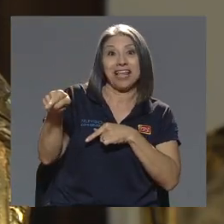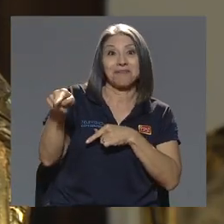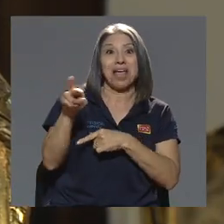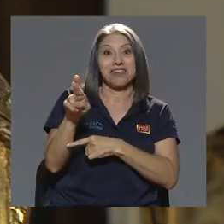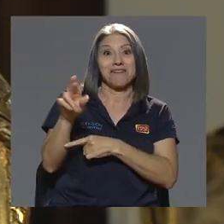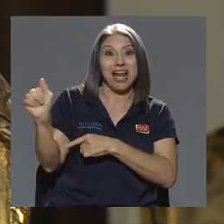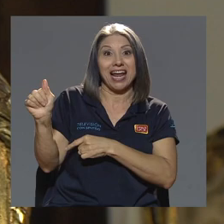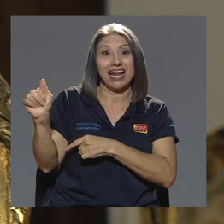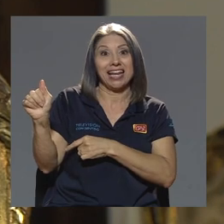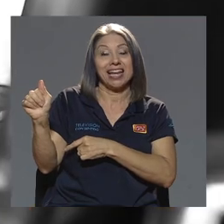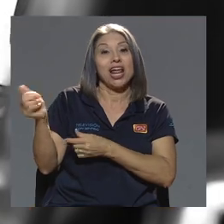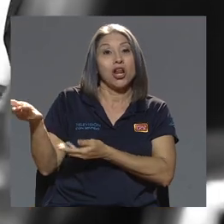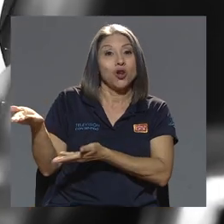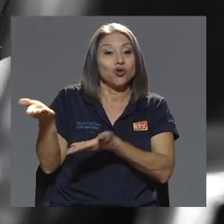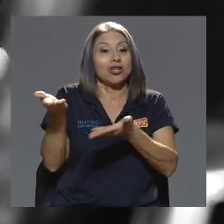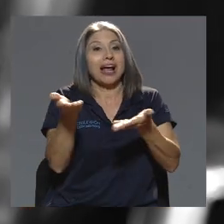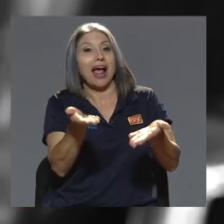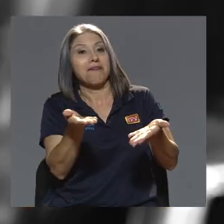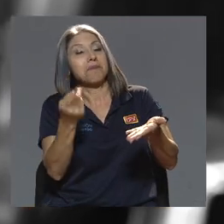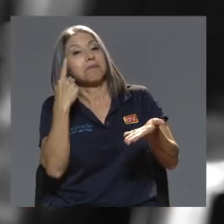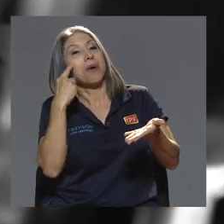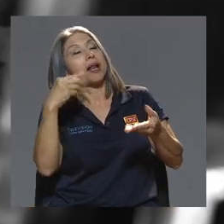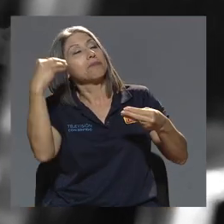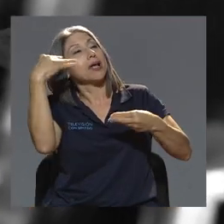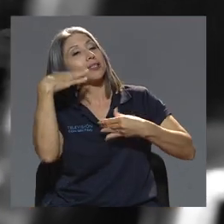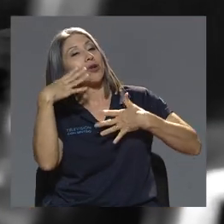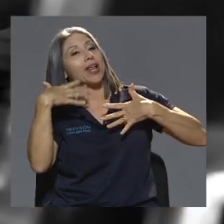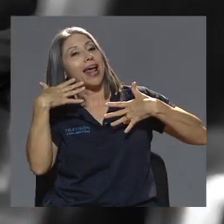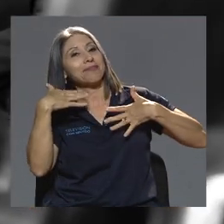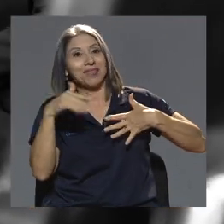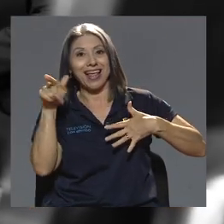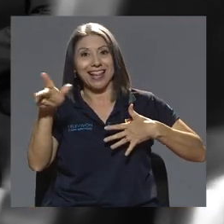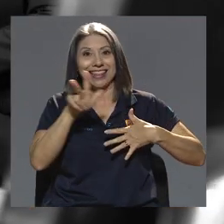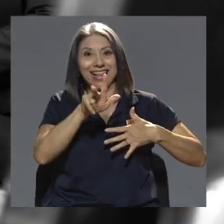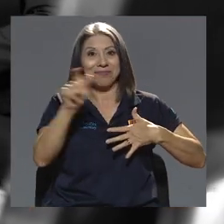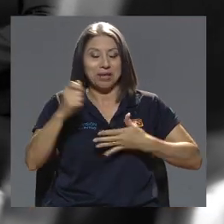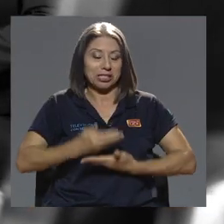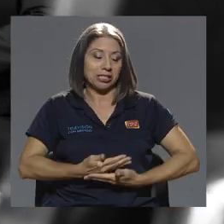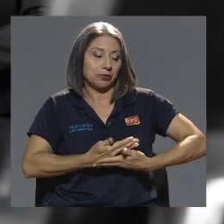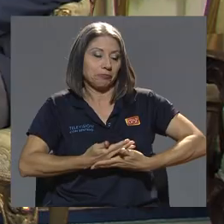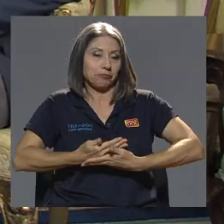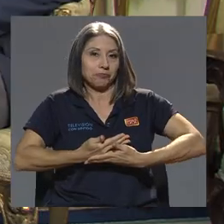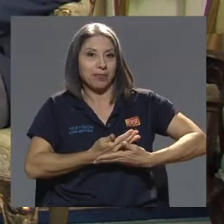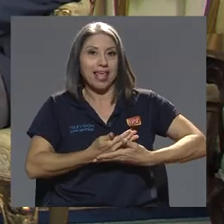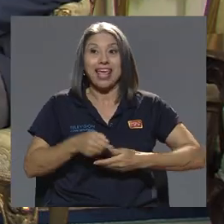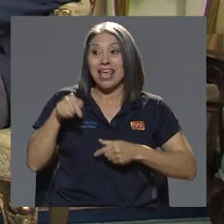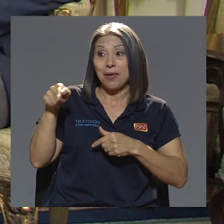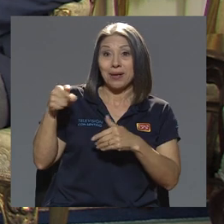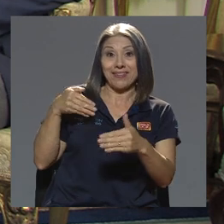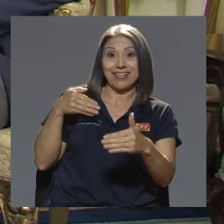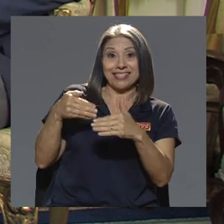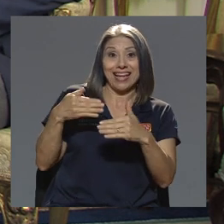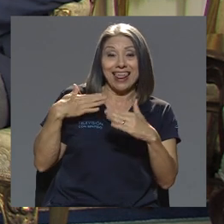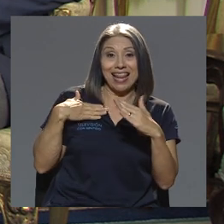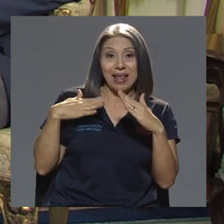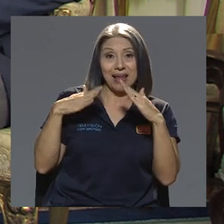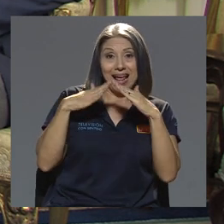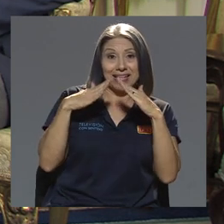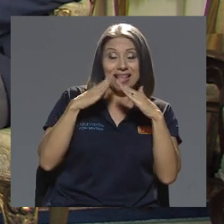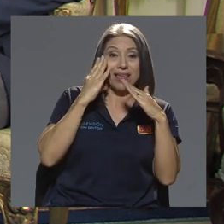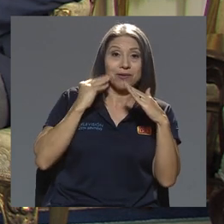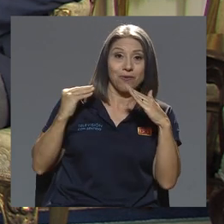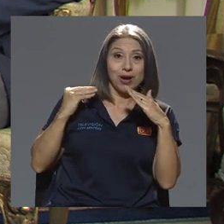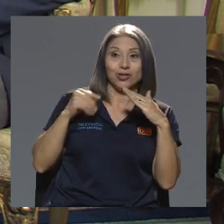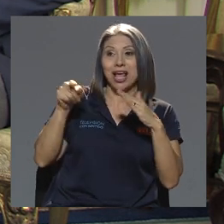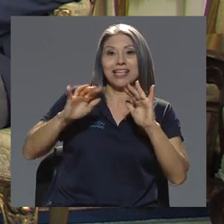para solearlo, llegó de 3 meses, y pasaba por enfrente del jardín de casa de mis abuelos, donde estaban jugando Marco Antonio y Armando,